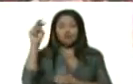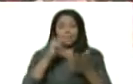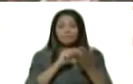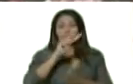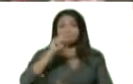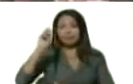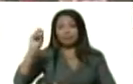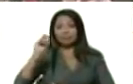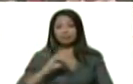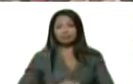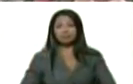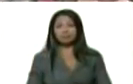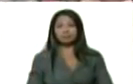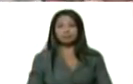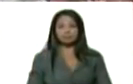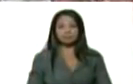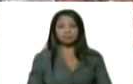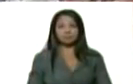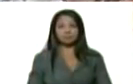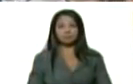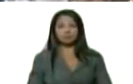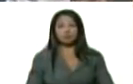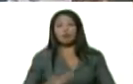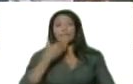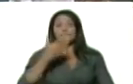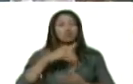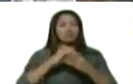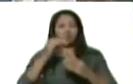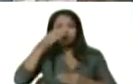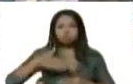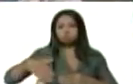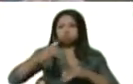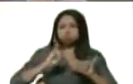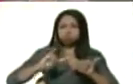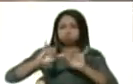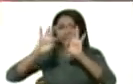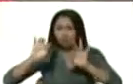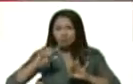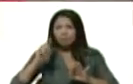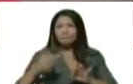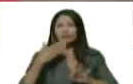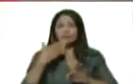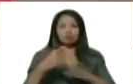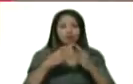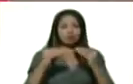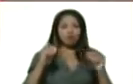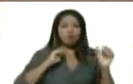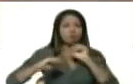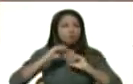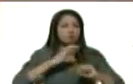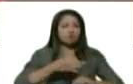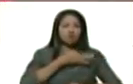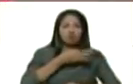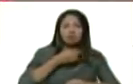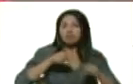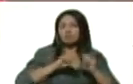2020. Y le pido a todo el pueblo, le pido a todos los movimientos sociales, le pido a todos